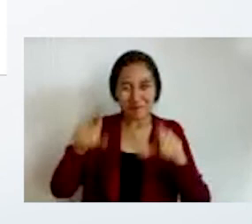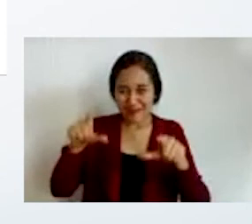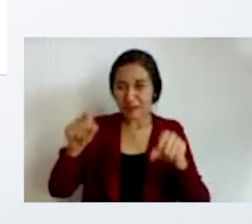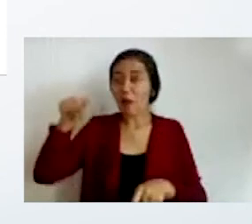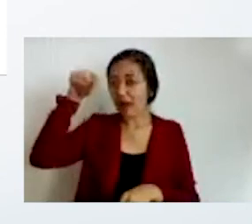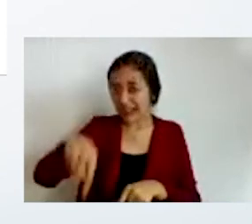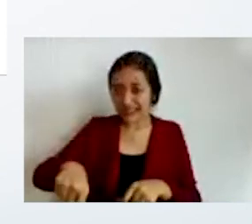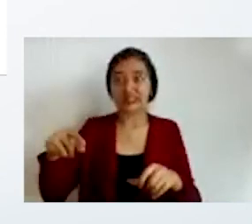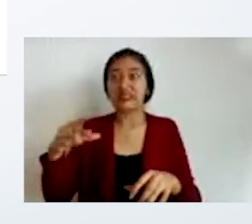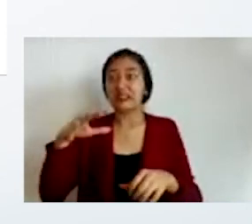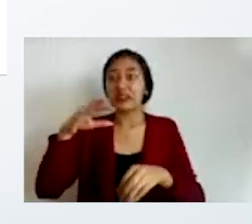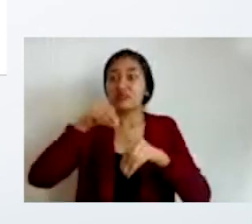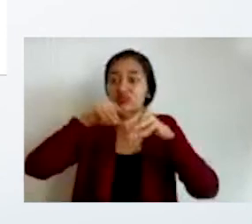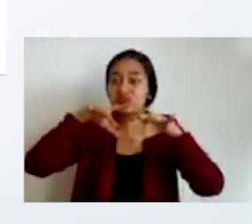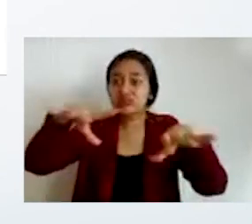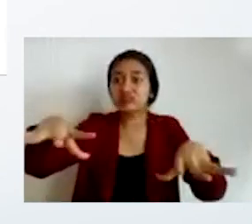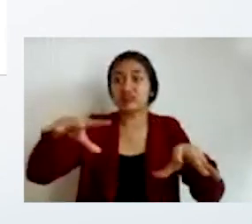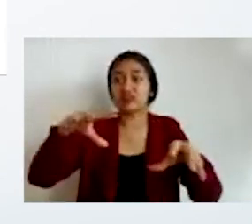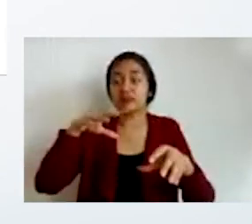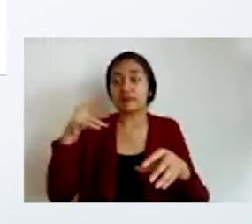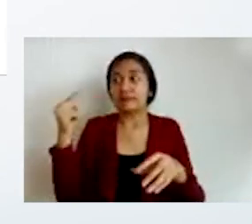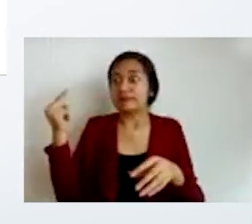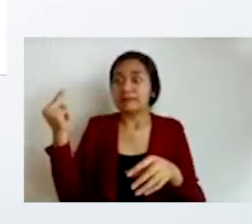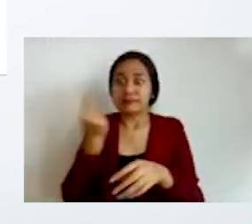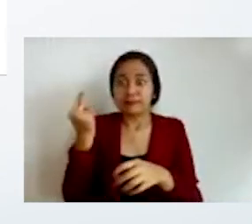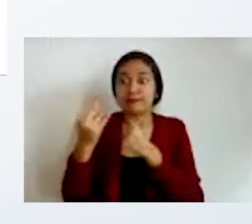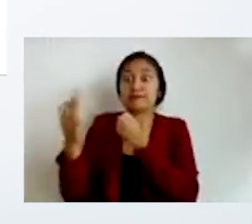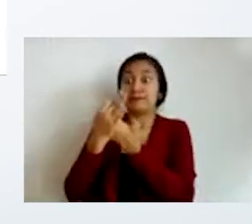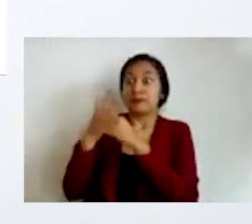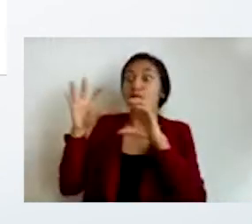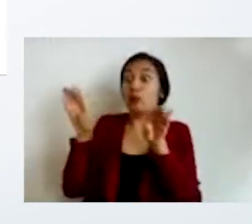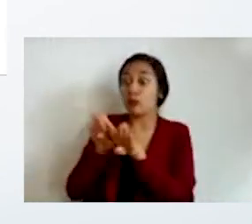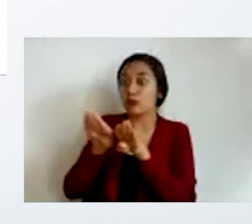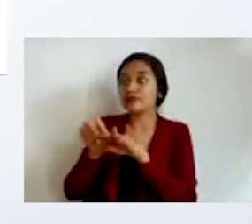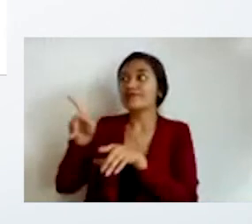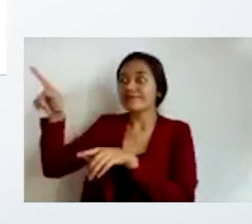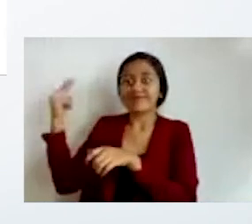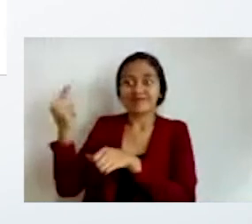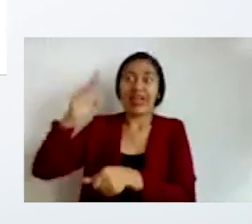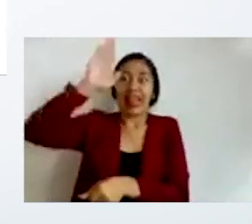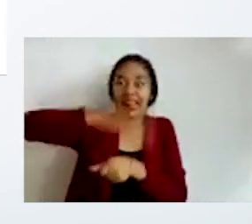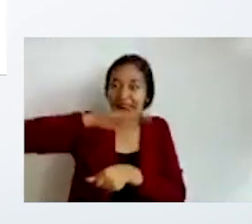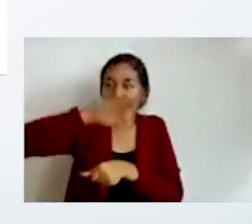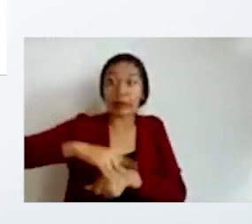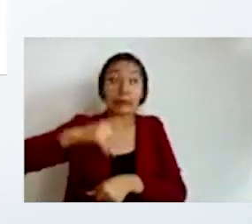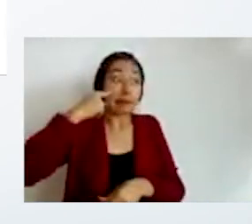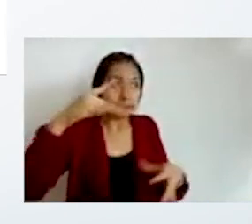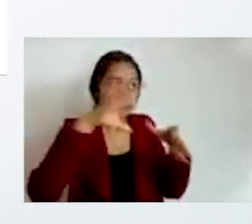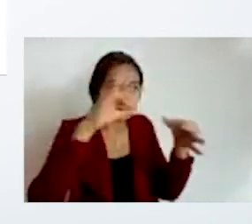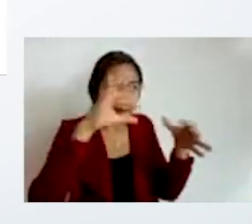certeza protegernos. Pero el escenario actual es que si nos avisan que está